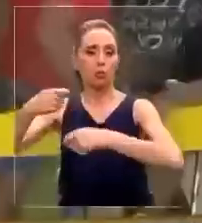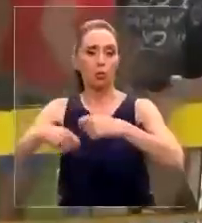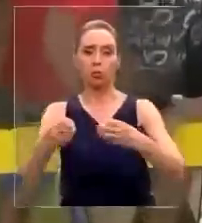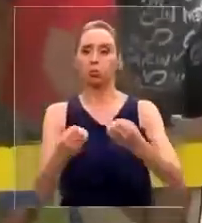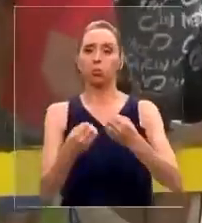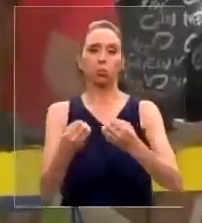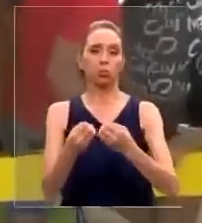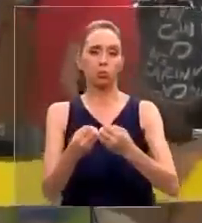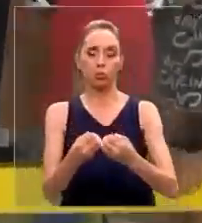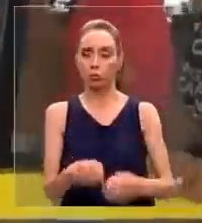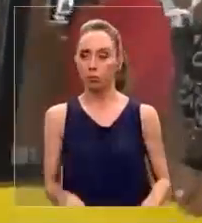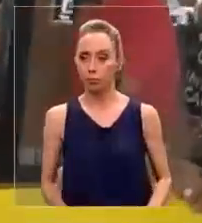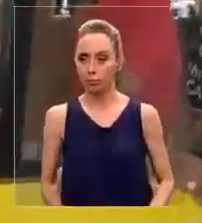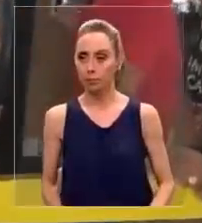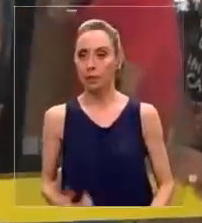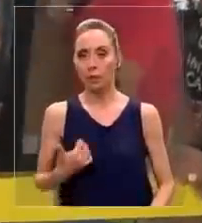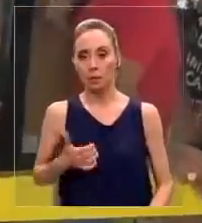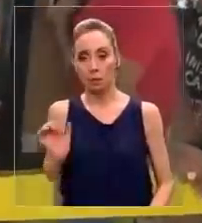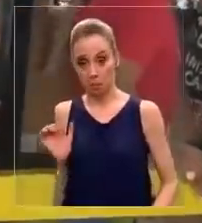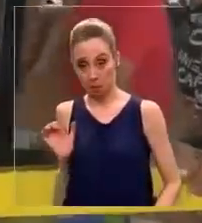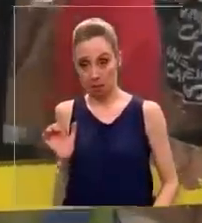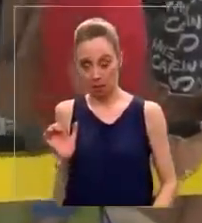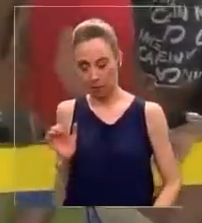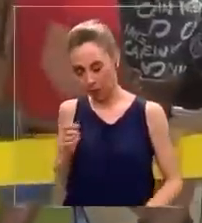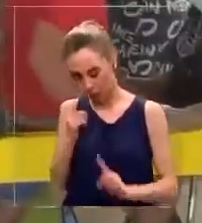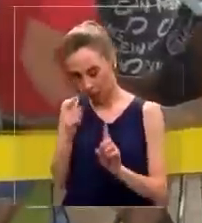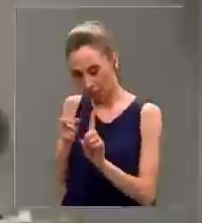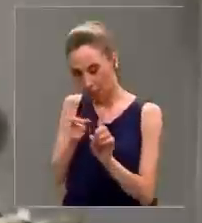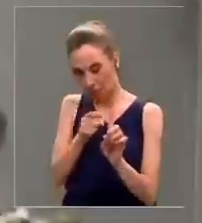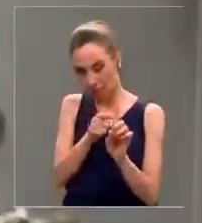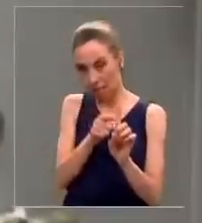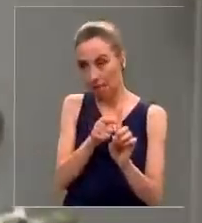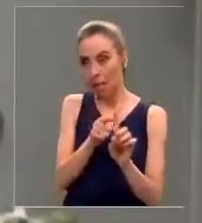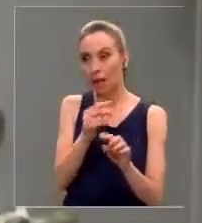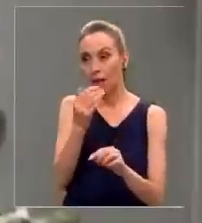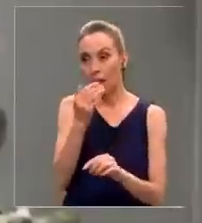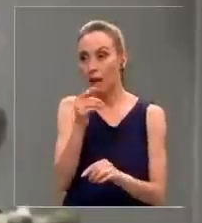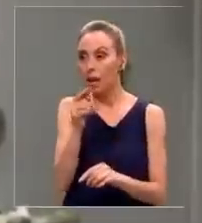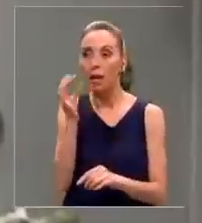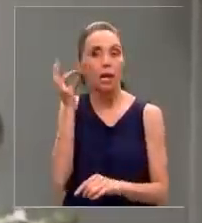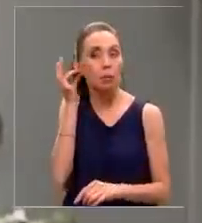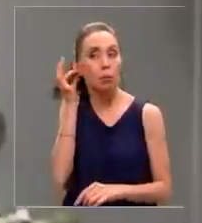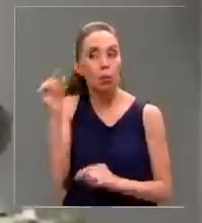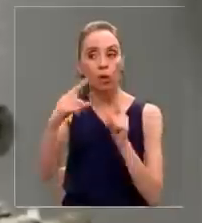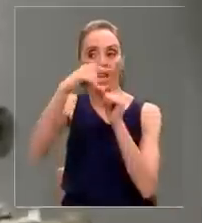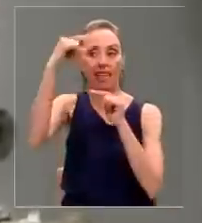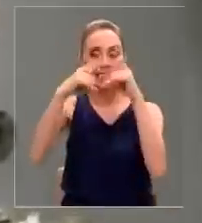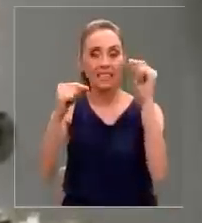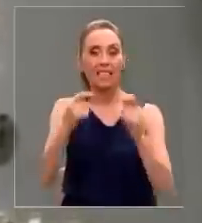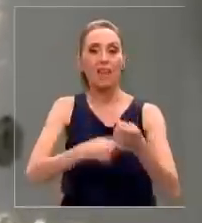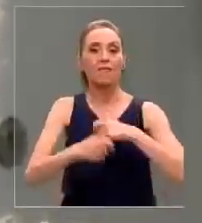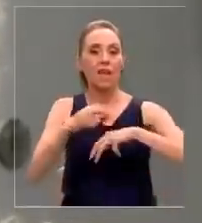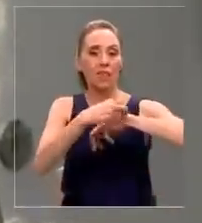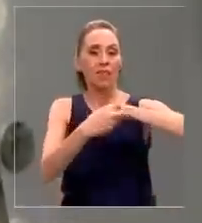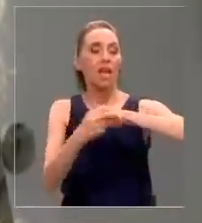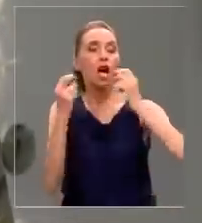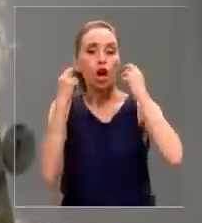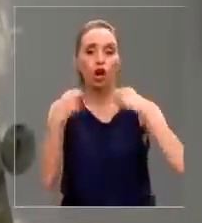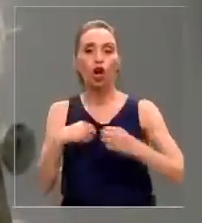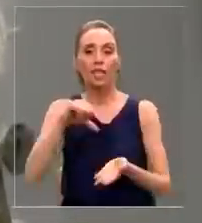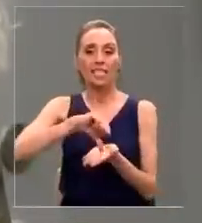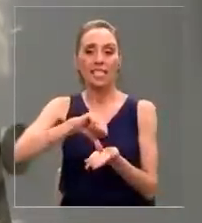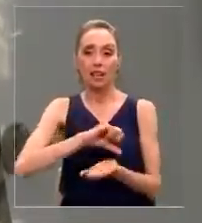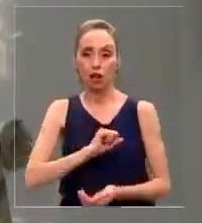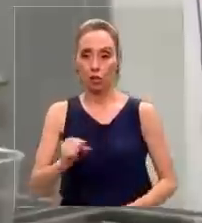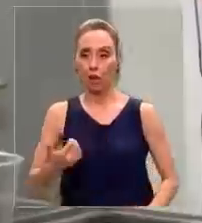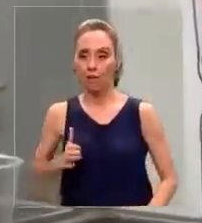Cientos. La PDI ha seguido de cerca los pasos de Estrella Dinamarca. Esta conocida joyera del centro de Santiago, dice